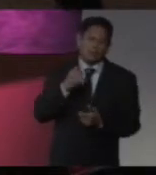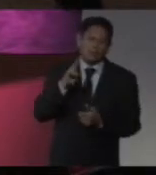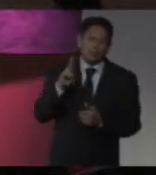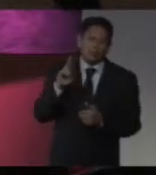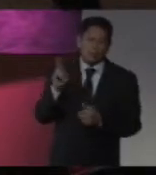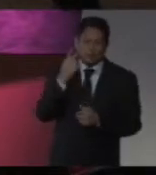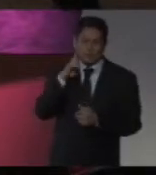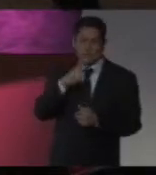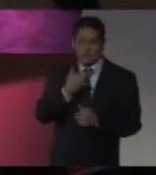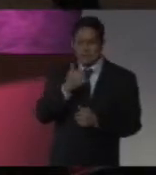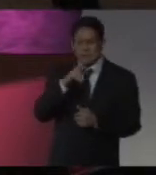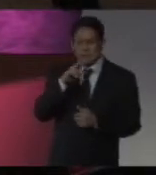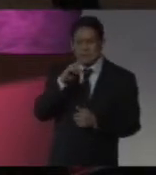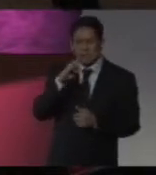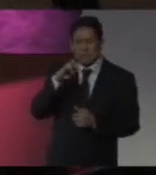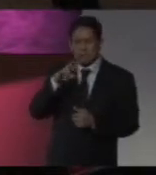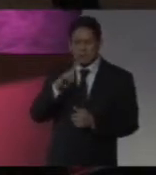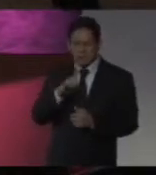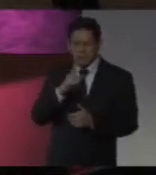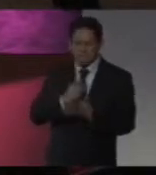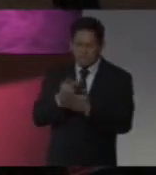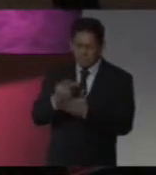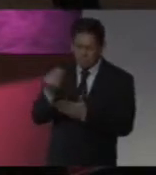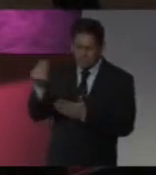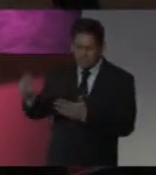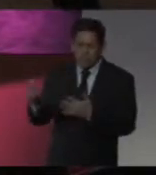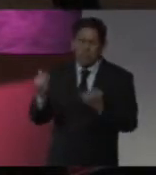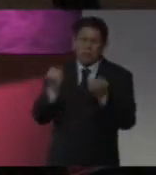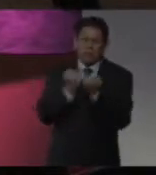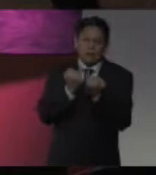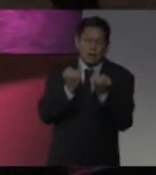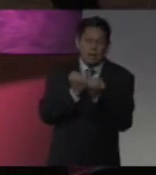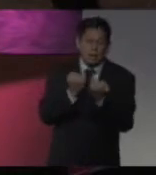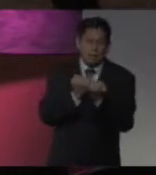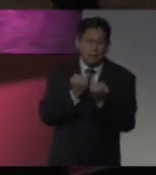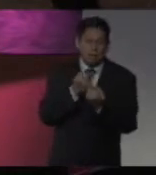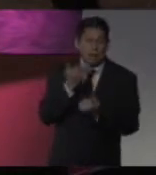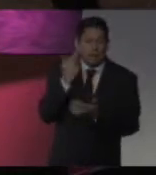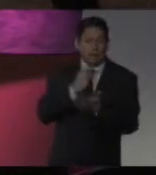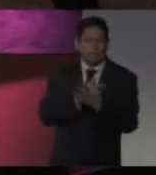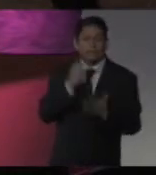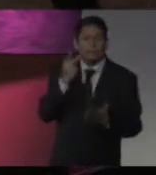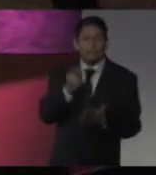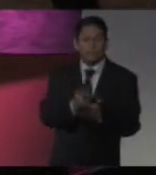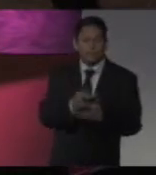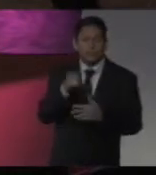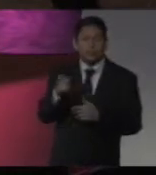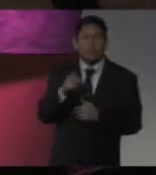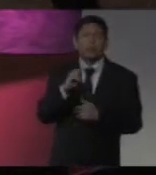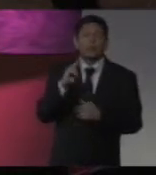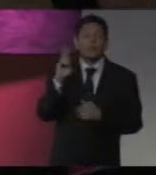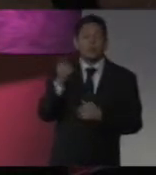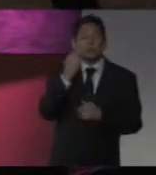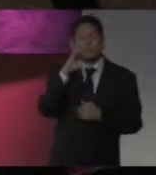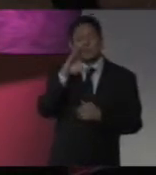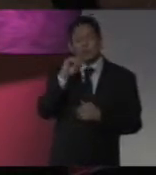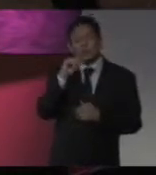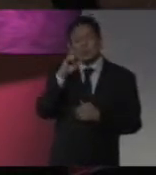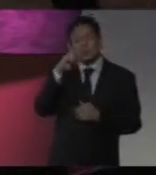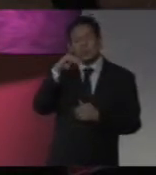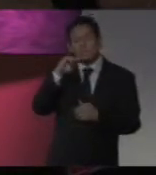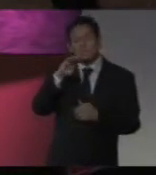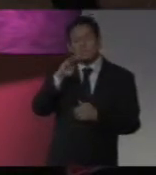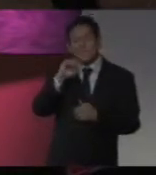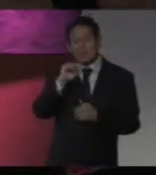Harvard, y recibió la cátedra honorífica H.W. Luce en el Seminario Teológico Unión de la Universidad de Columbia en Nueva